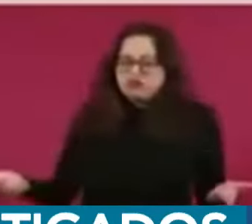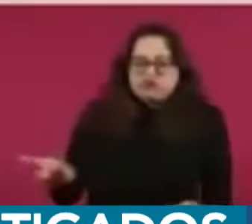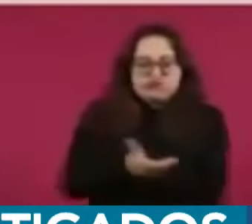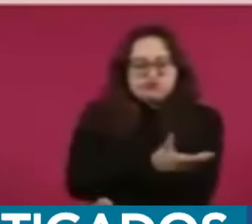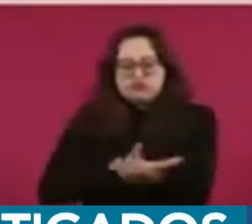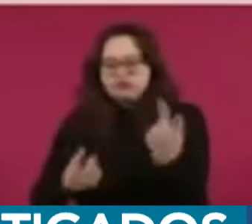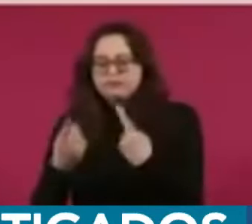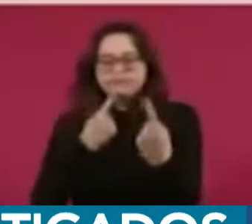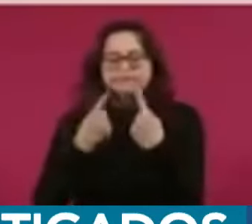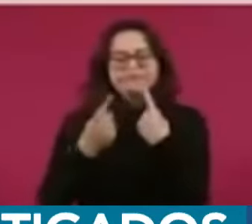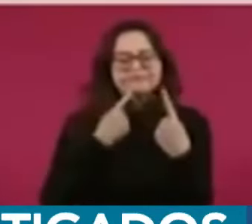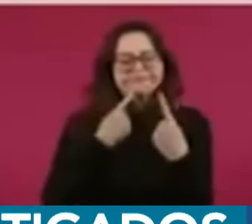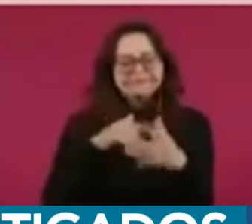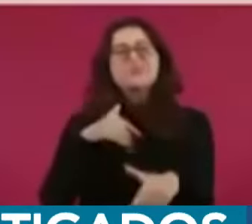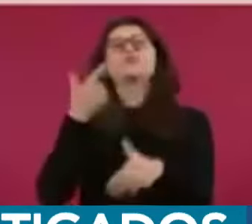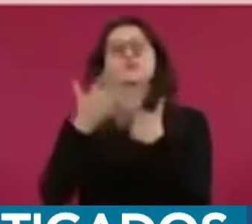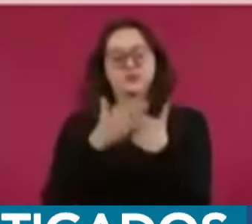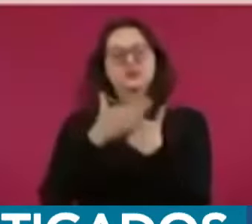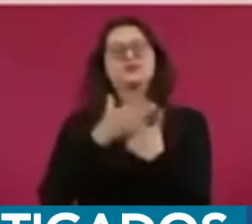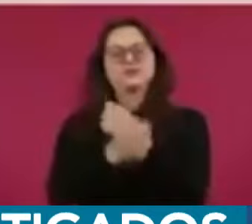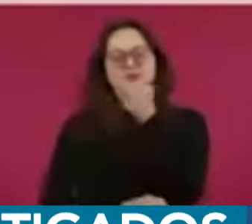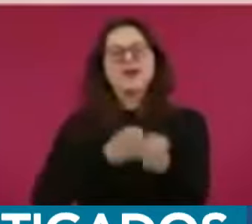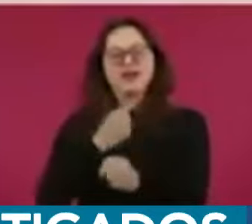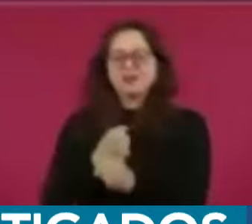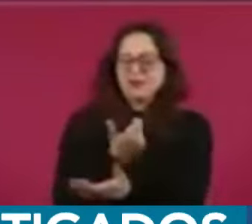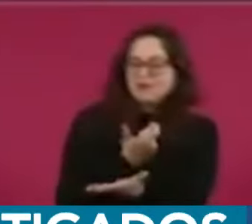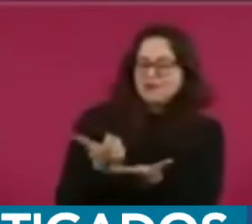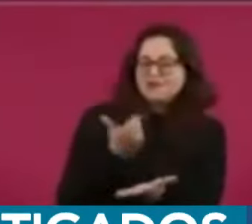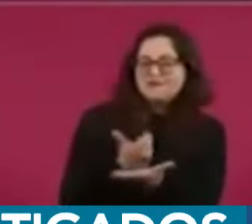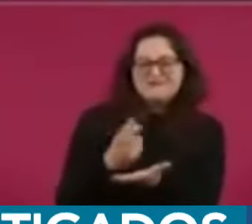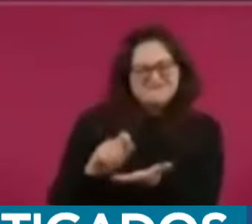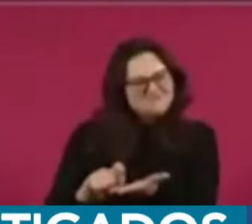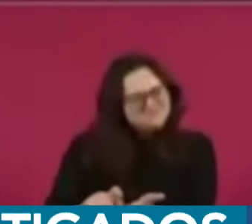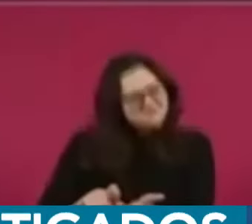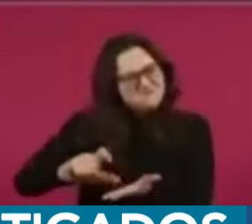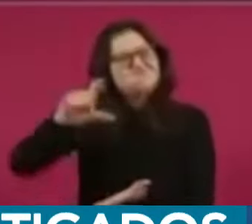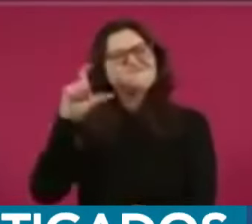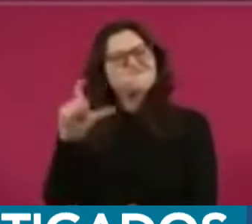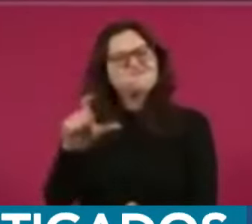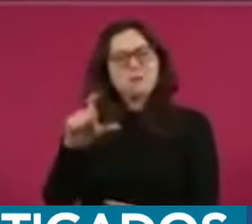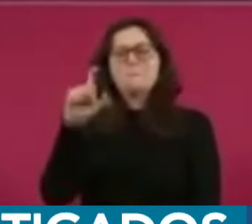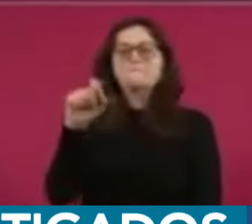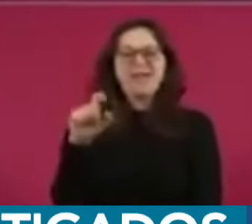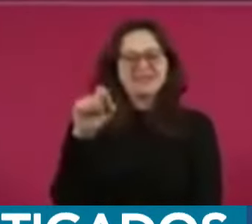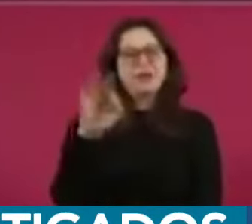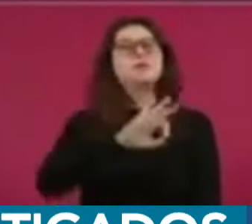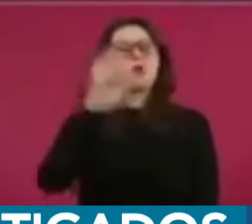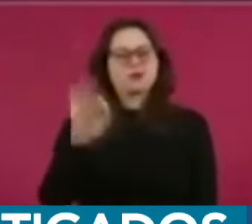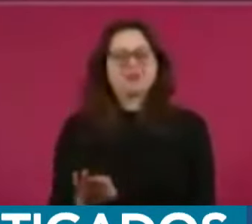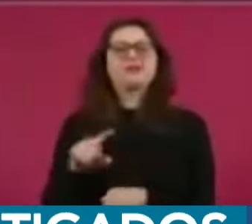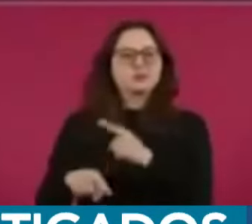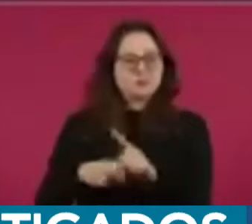hacienda pública del país. Anunciamos que en los próximos días estaremos presentando las denuncias de carácter penal y las denuncias en